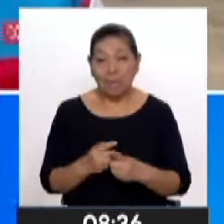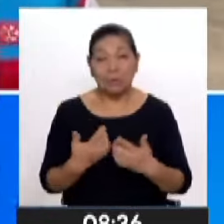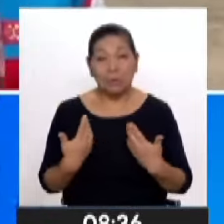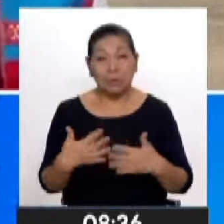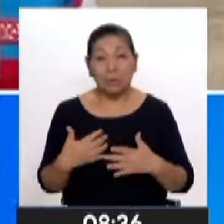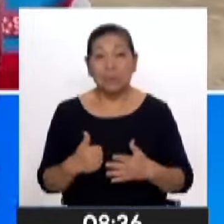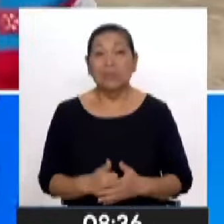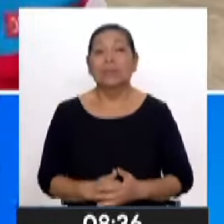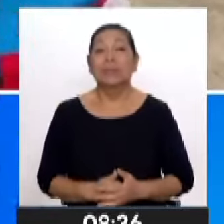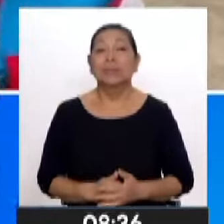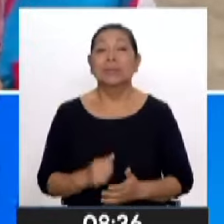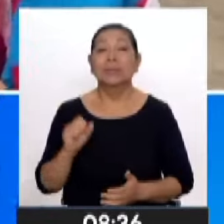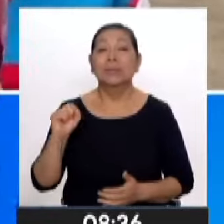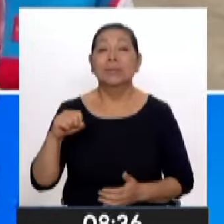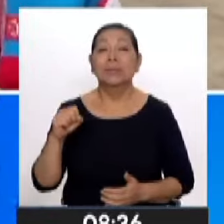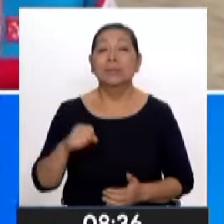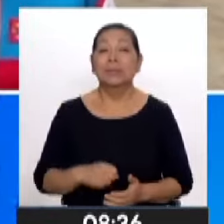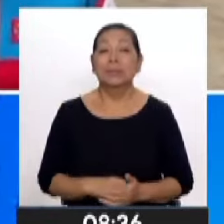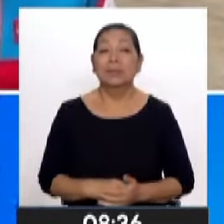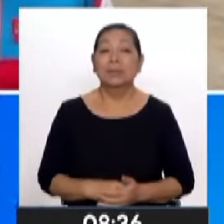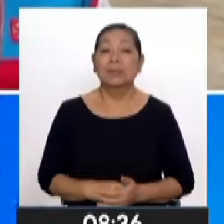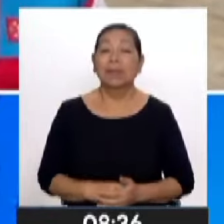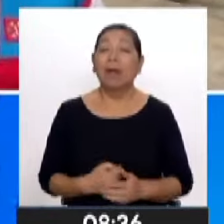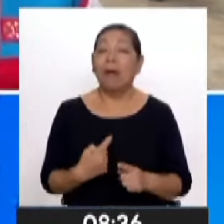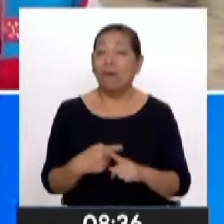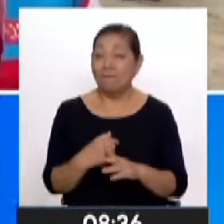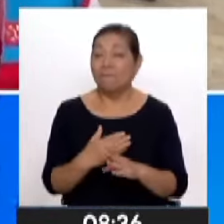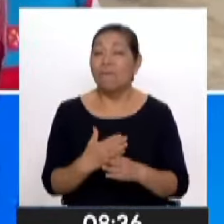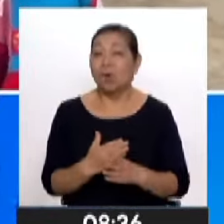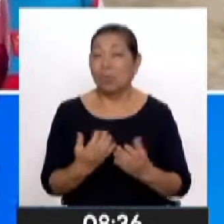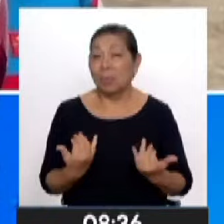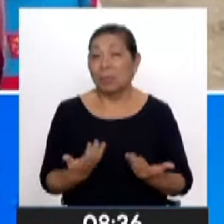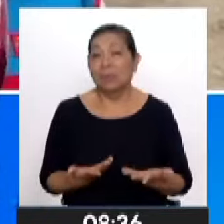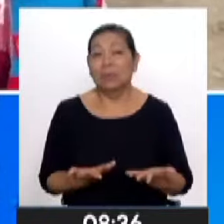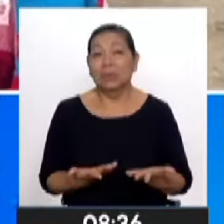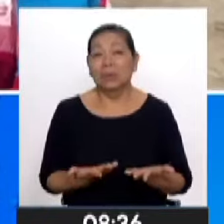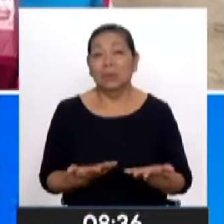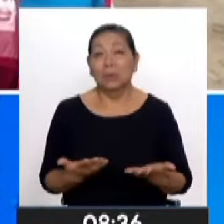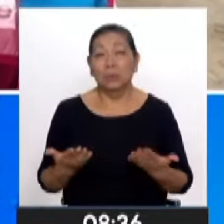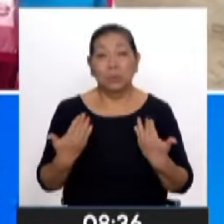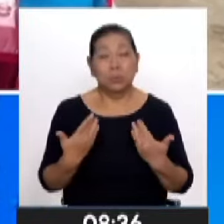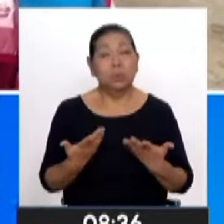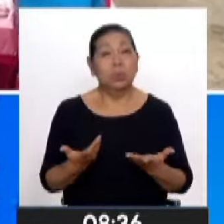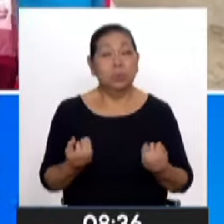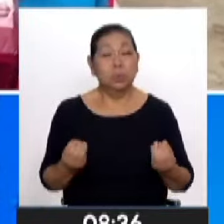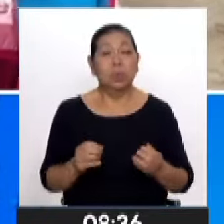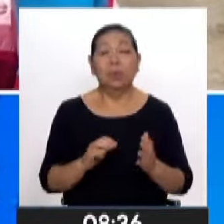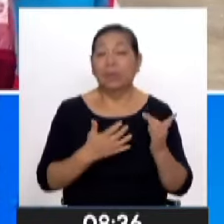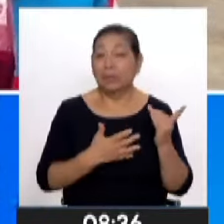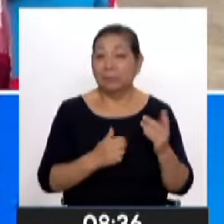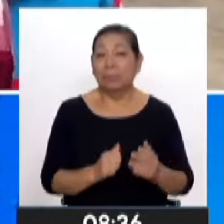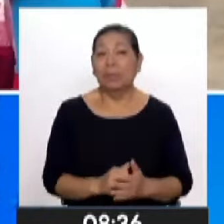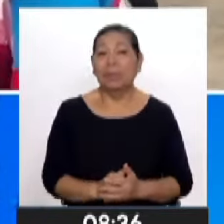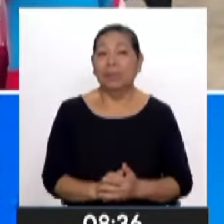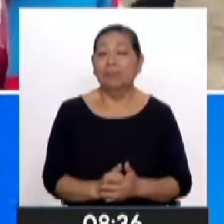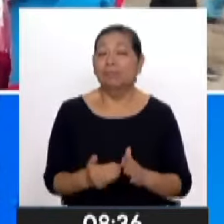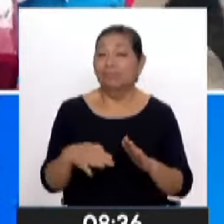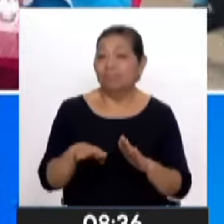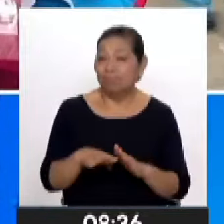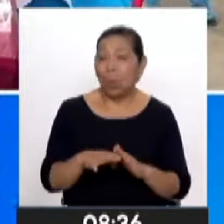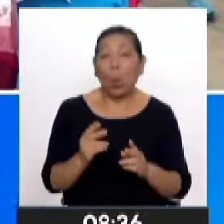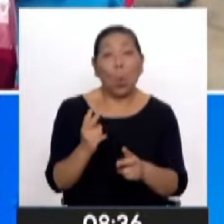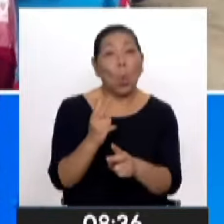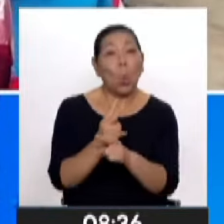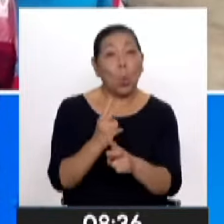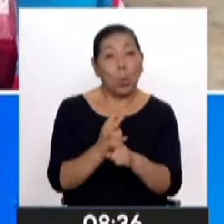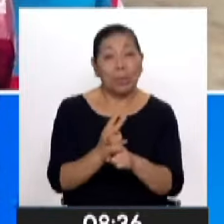ahogados, quizás. Sí, exactamente. Para el sistema, en este caso, como usted menciona, el plan de contingencia de verano incluye el